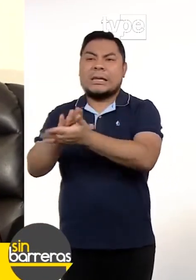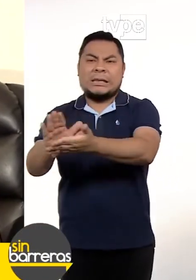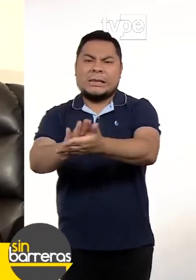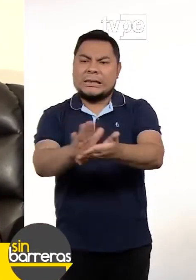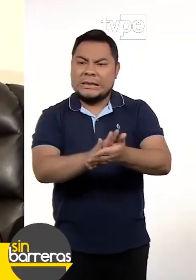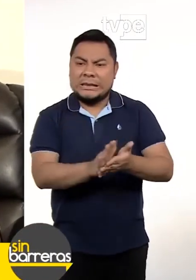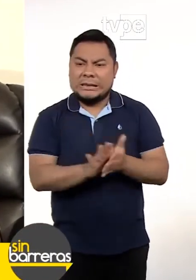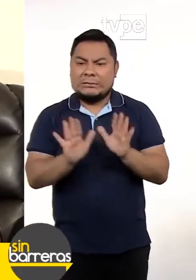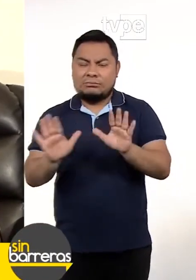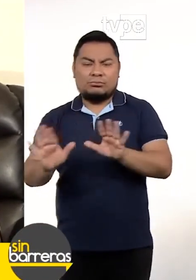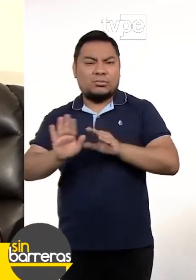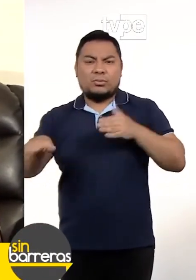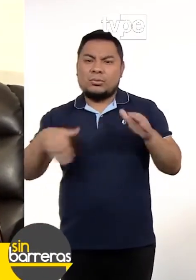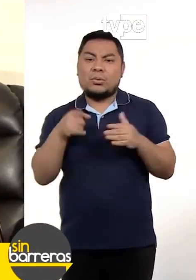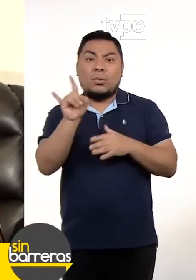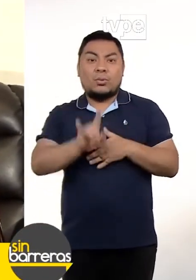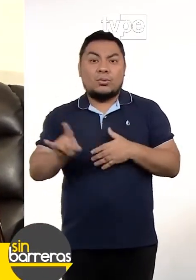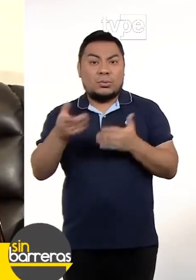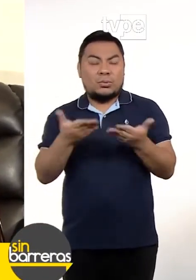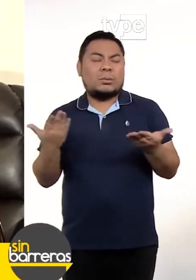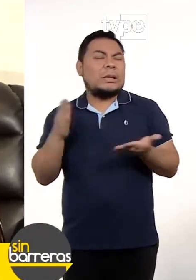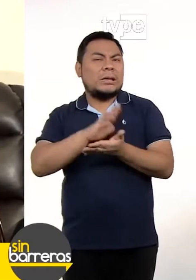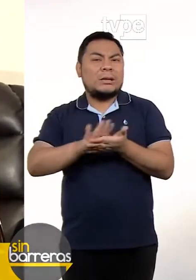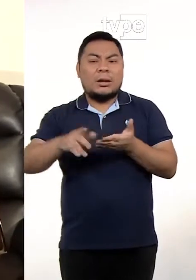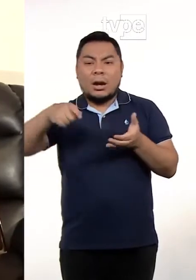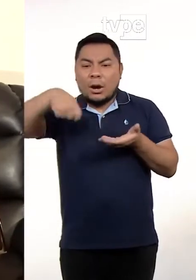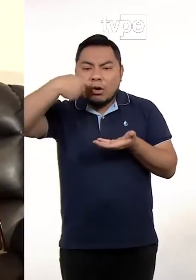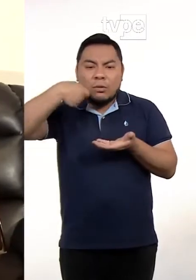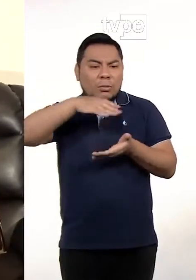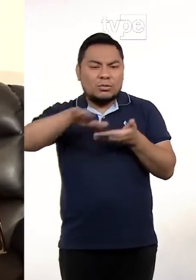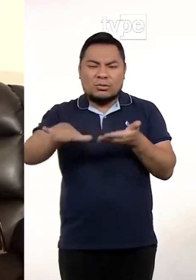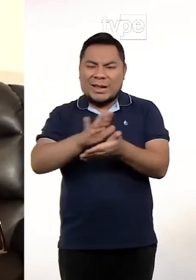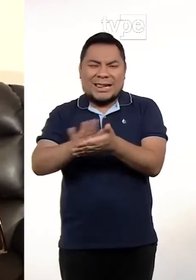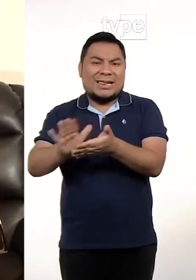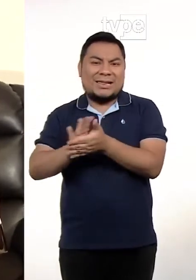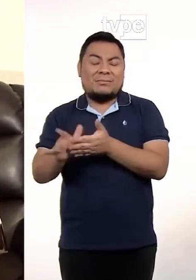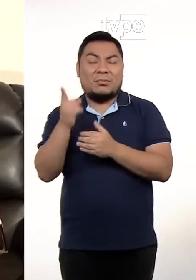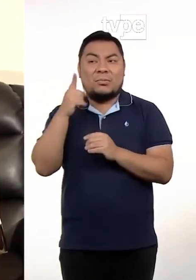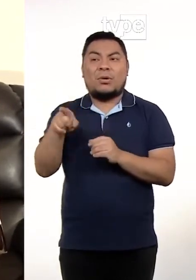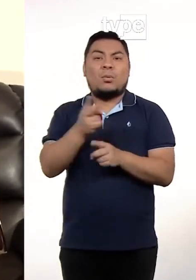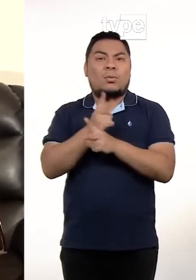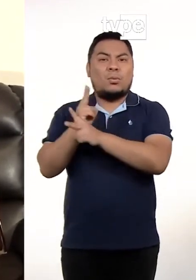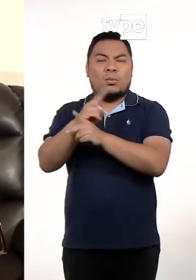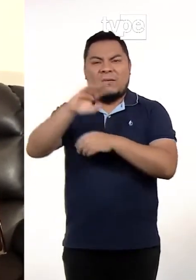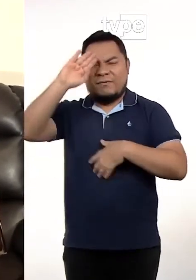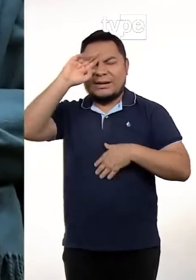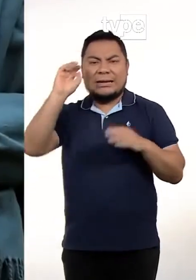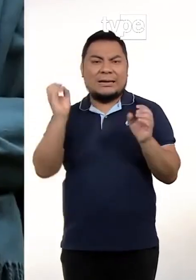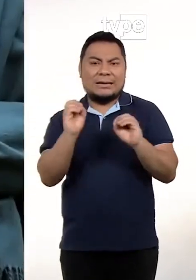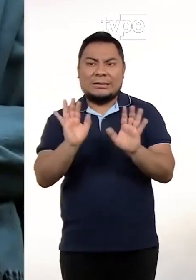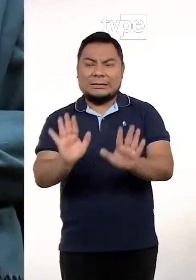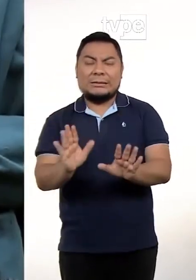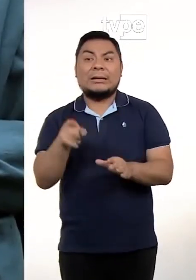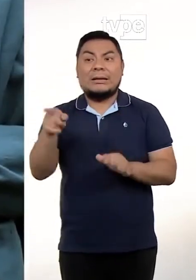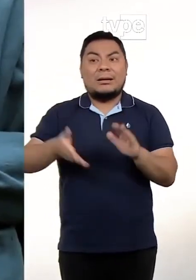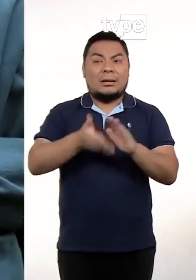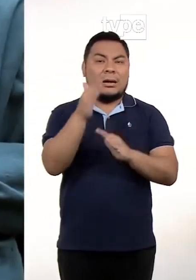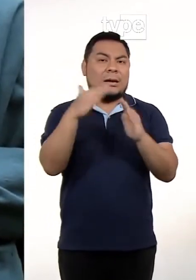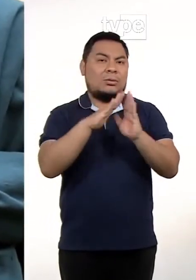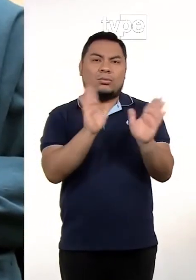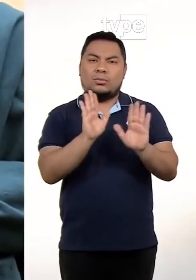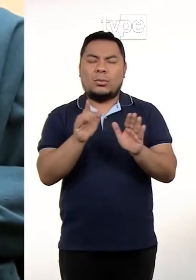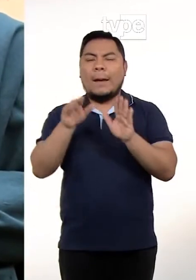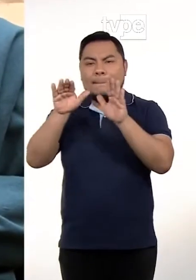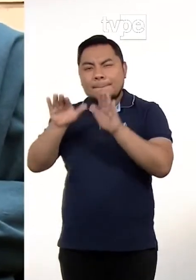muy limpia, las cosas que ella va a usar, sus utensilios, ¿no? Y básicamente eso, y pues no salir de